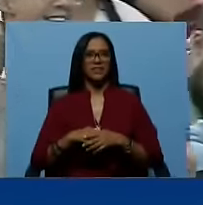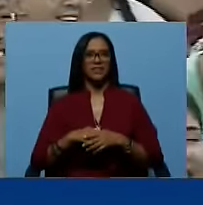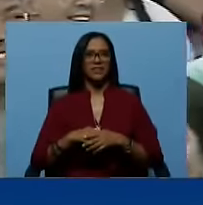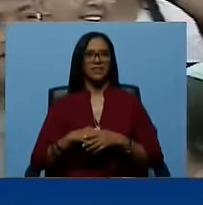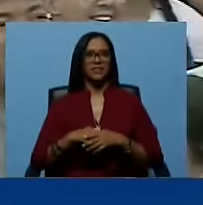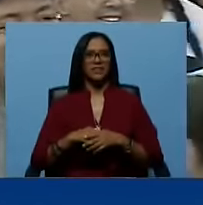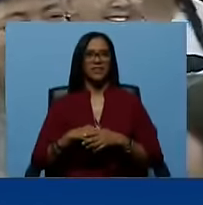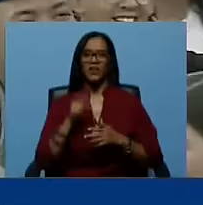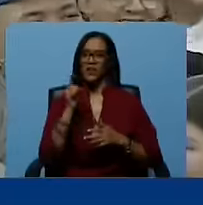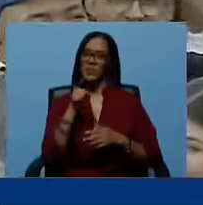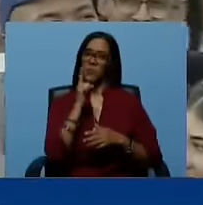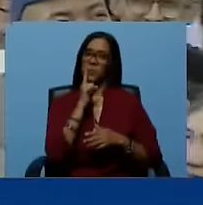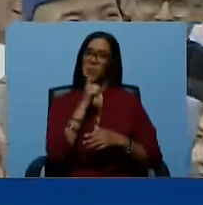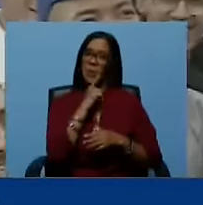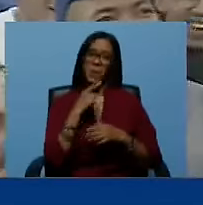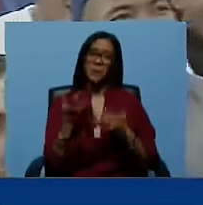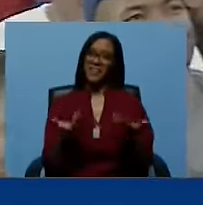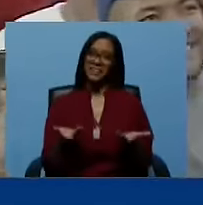What's your name?